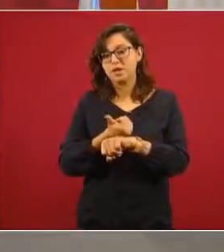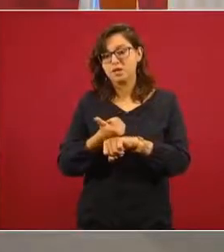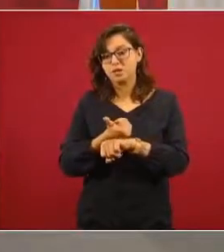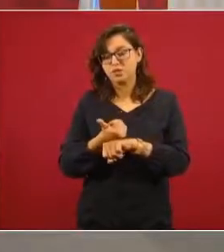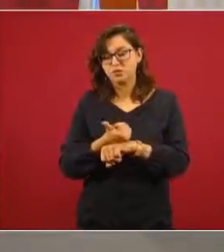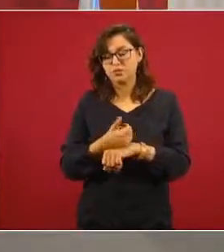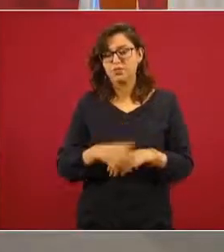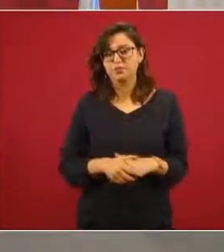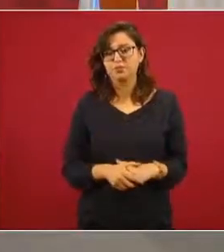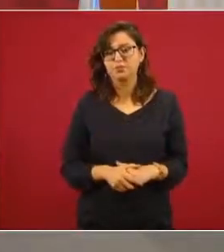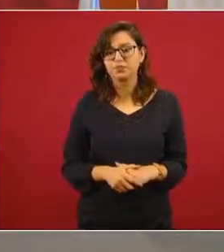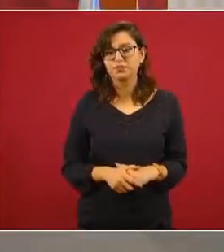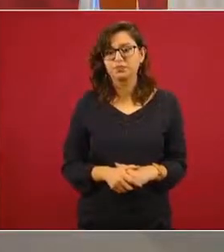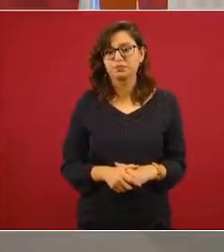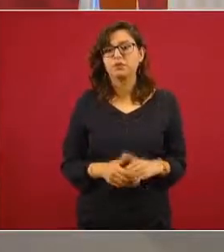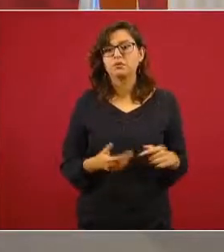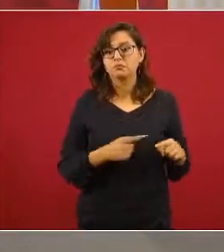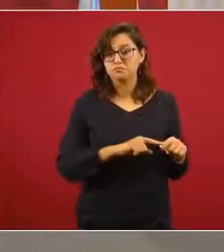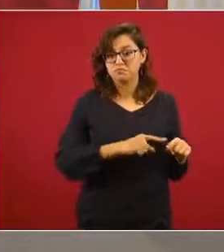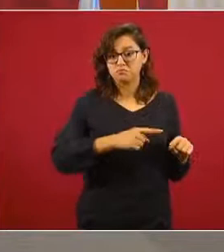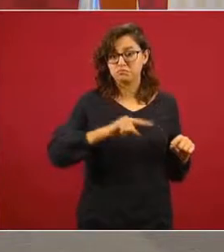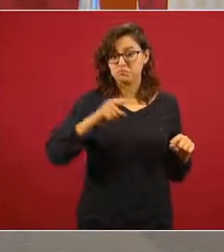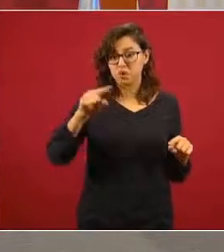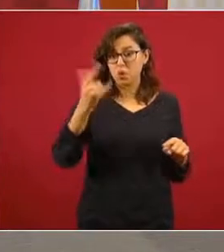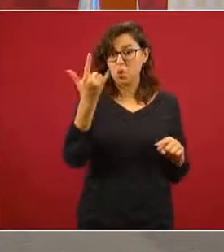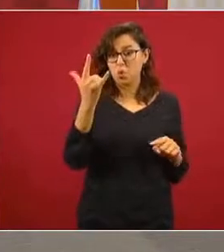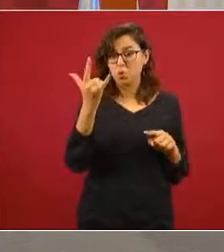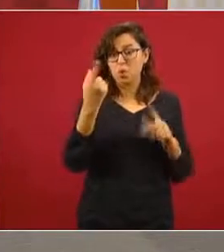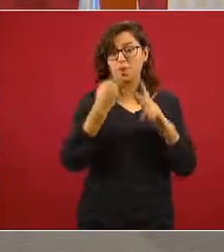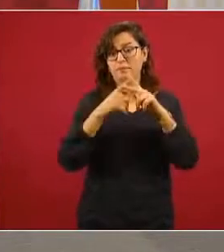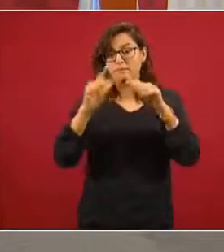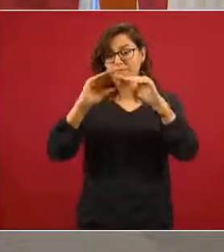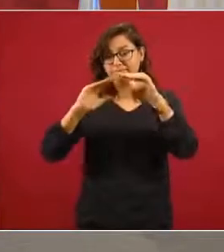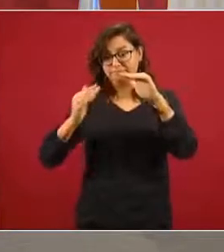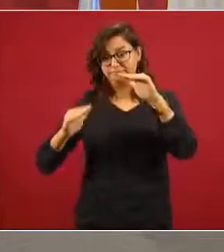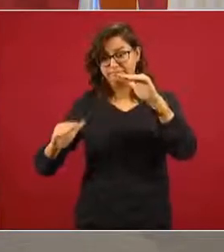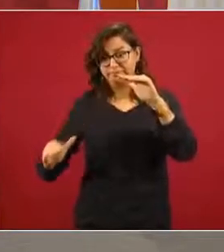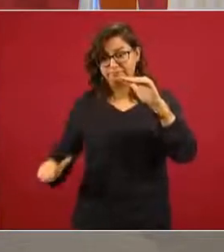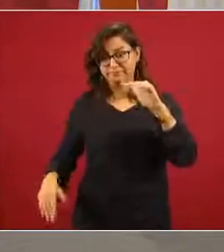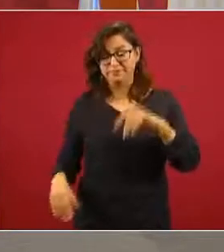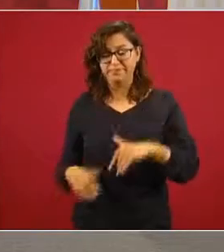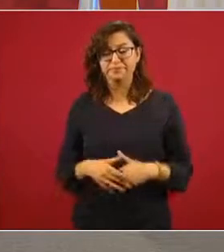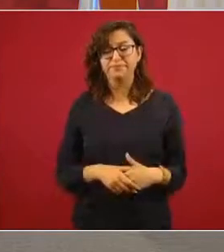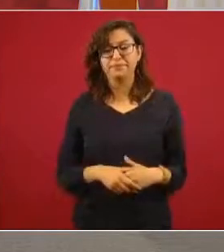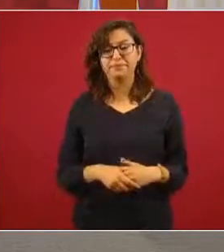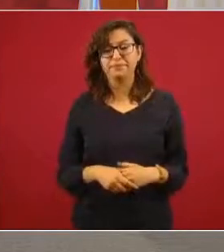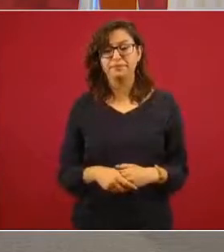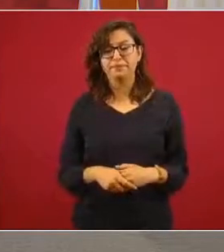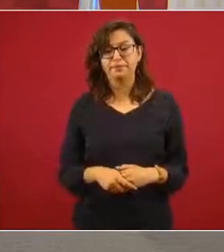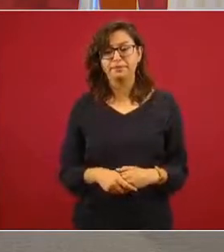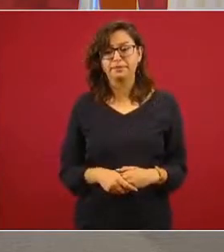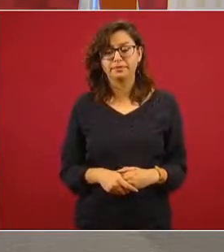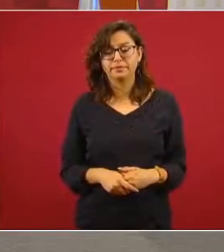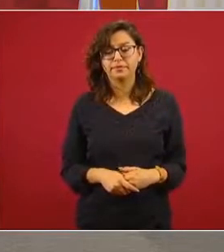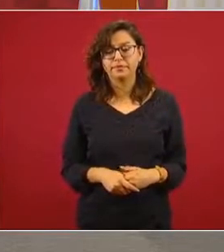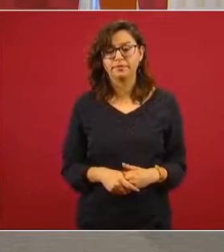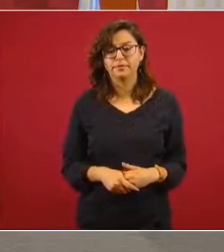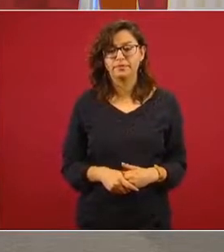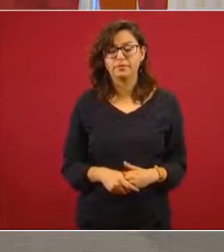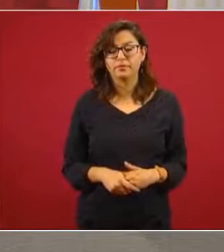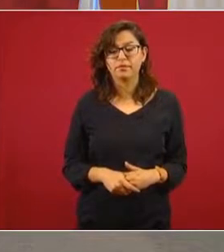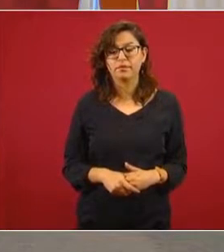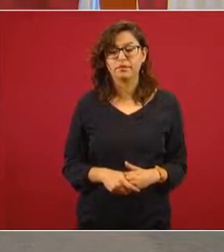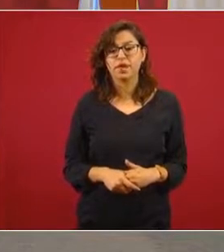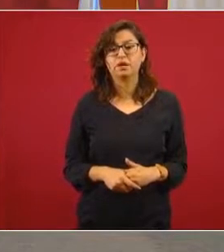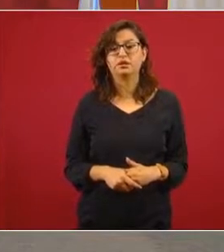de julio y desde entonces desciende de una manera acelerada. La siguiente. Tabasco, que fue uno de los